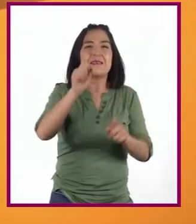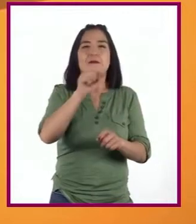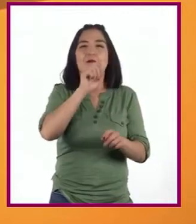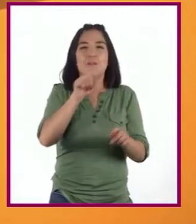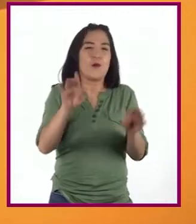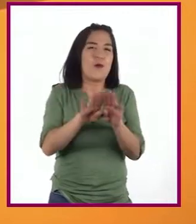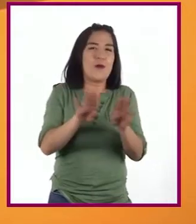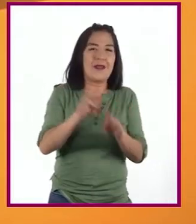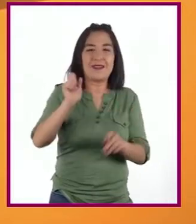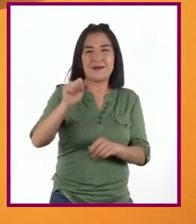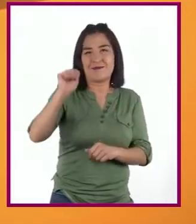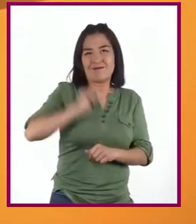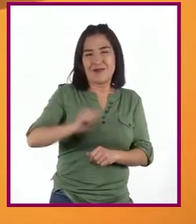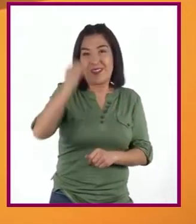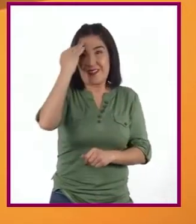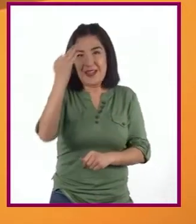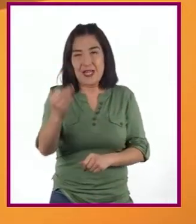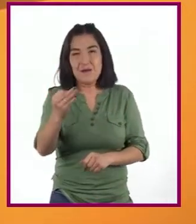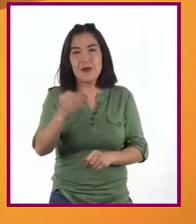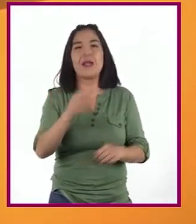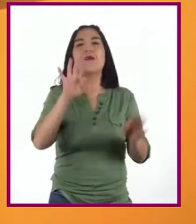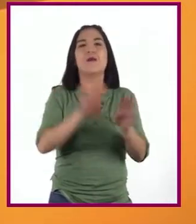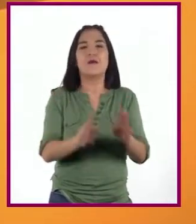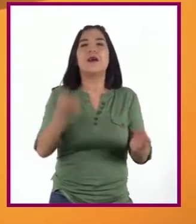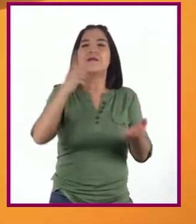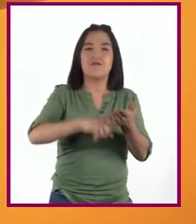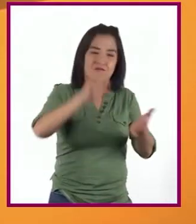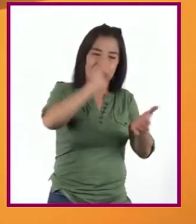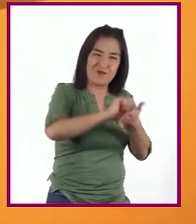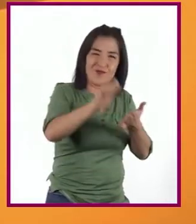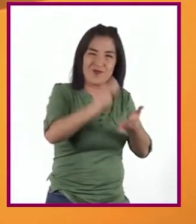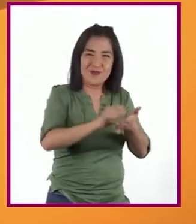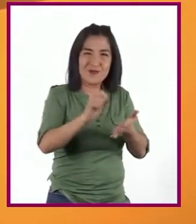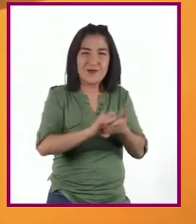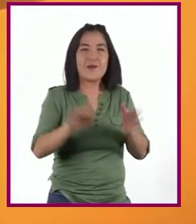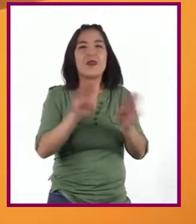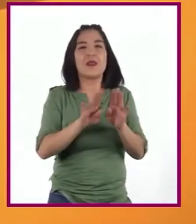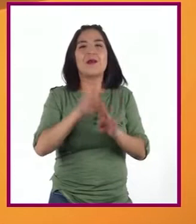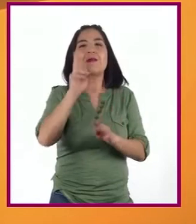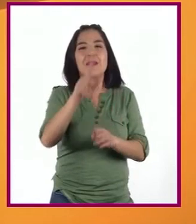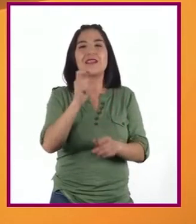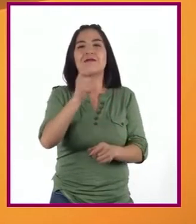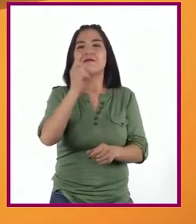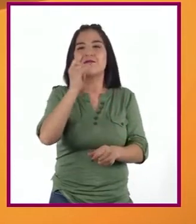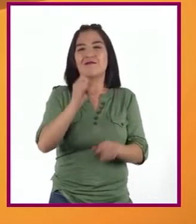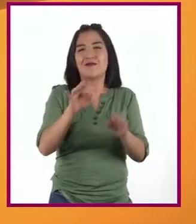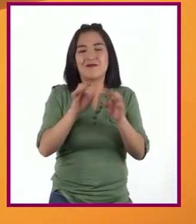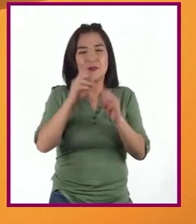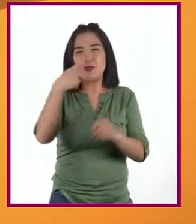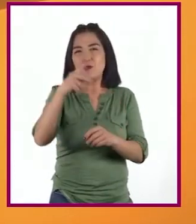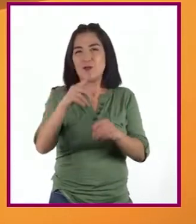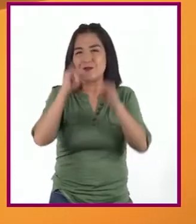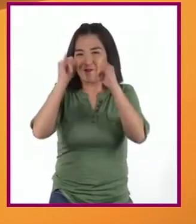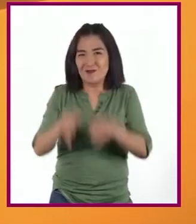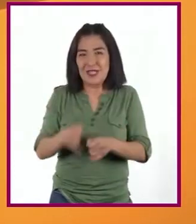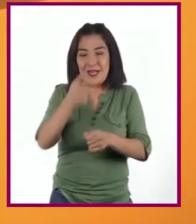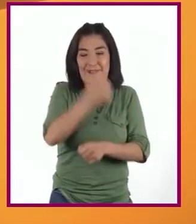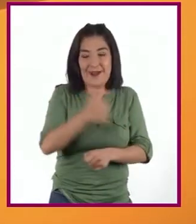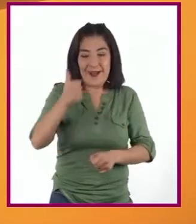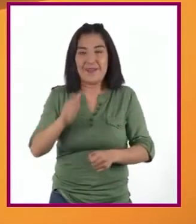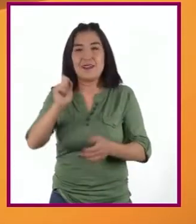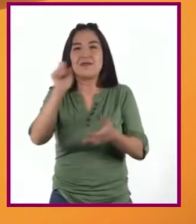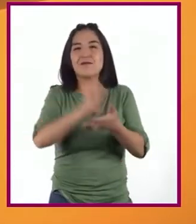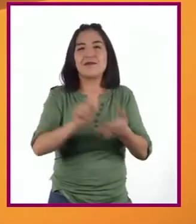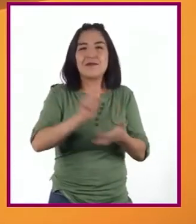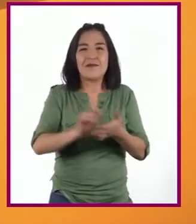época e inscribirlo dentro de un movimiento literario que define la forma en que están escritos los